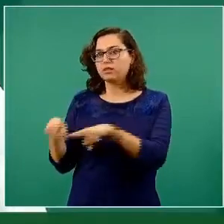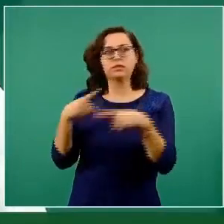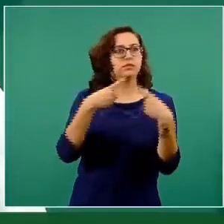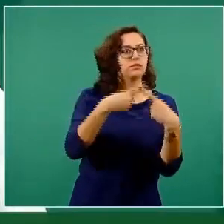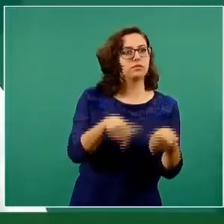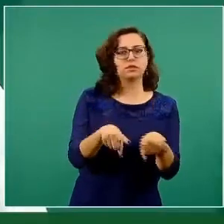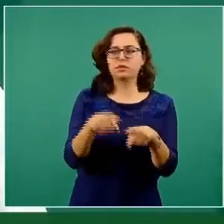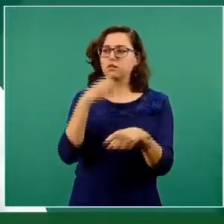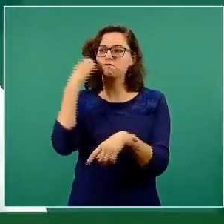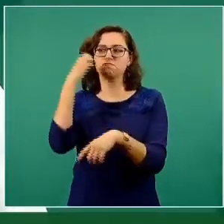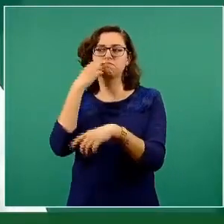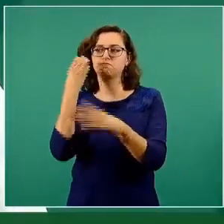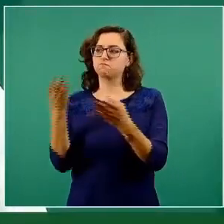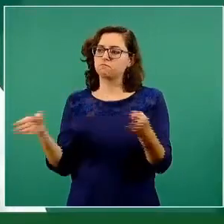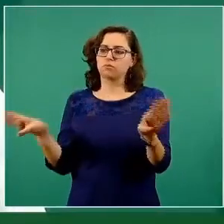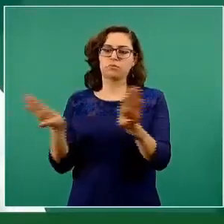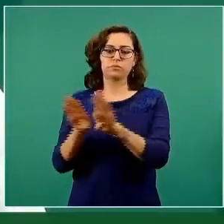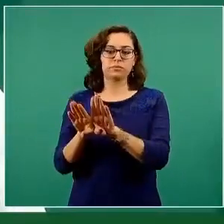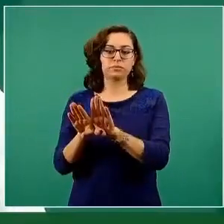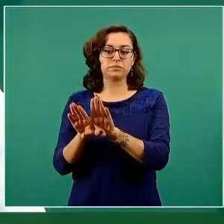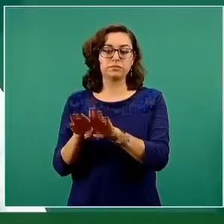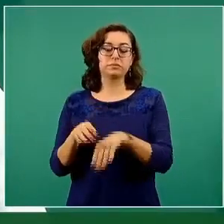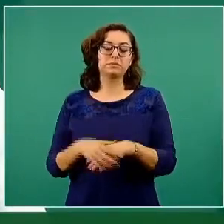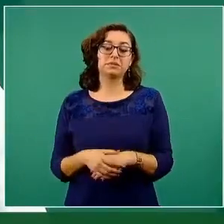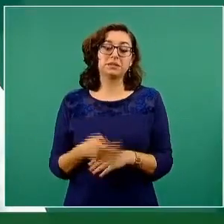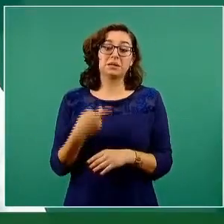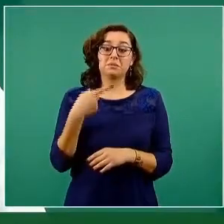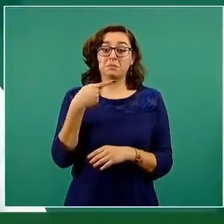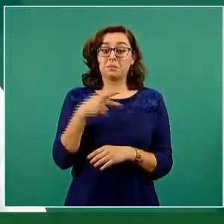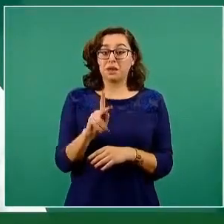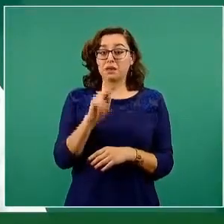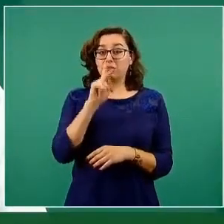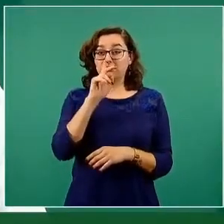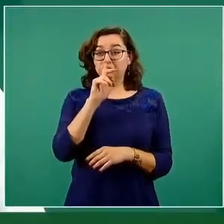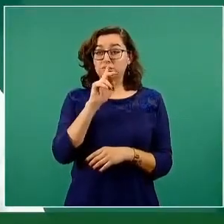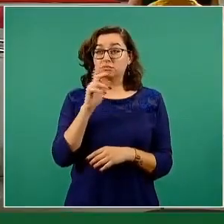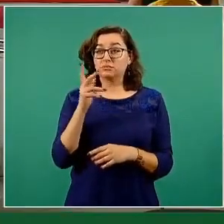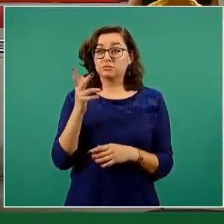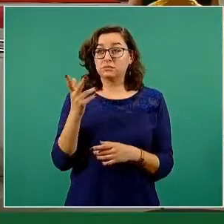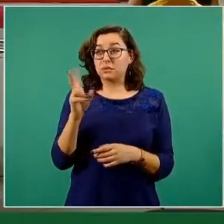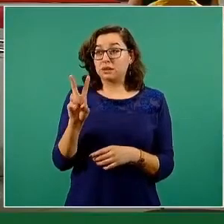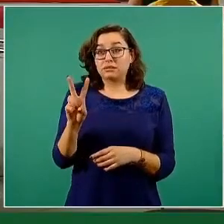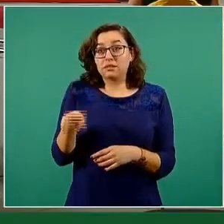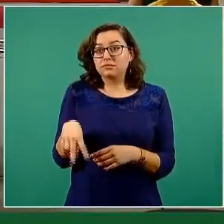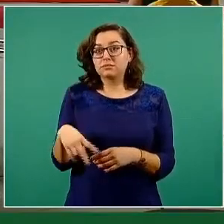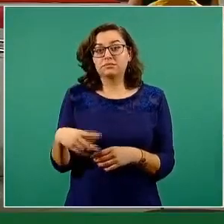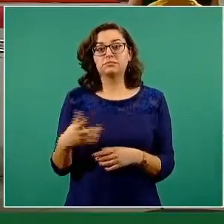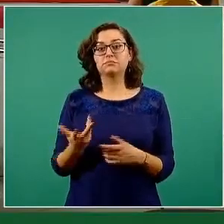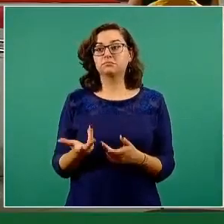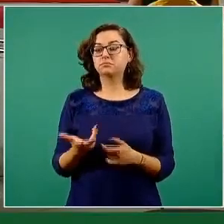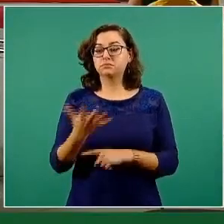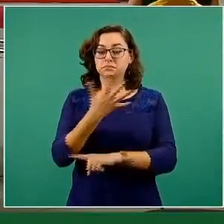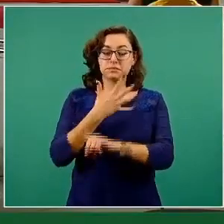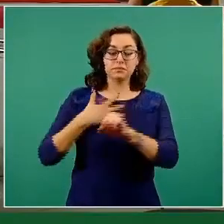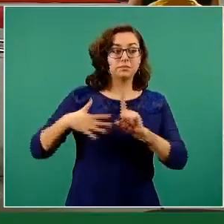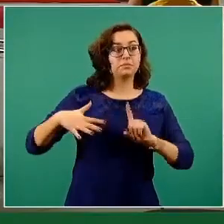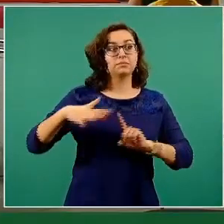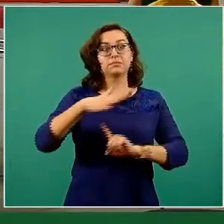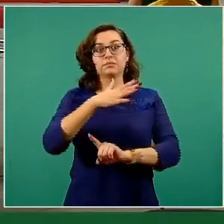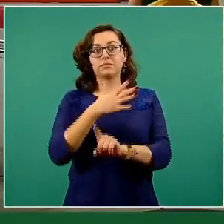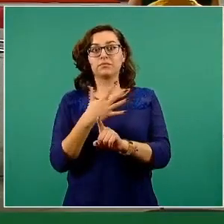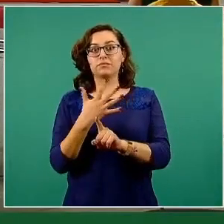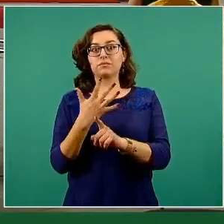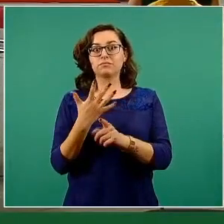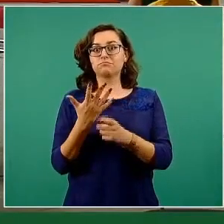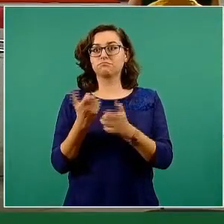en realidad no tiene una razón de ser generalizada. Siempre que existan las condiciones para que